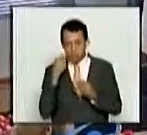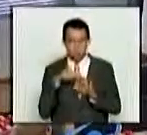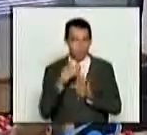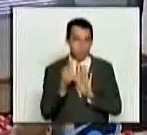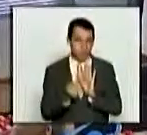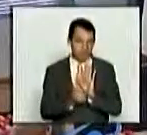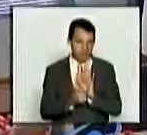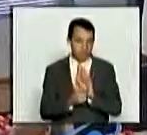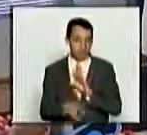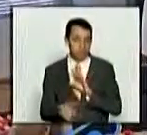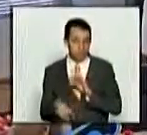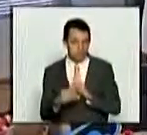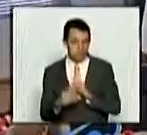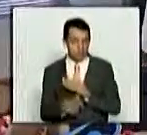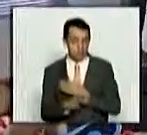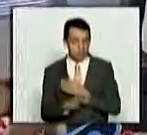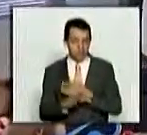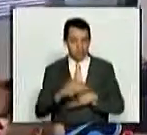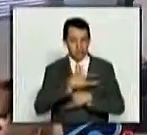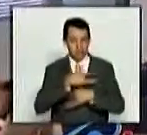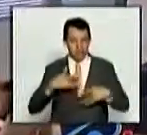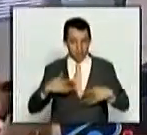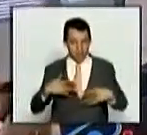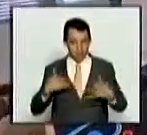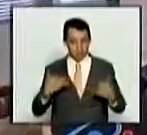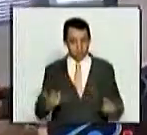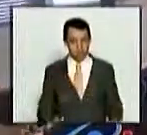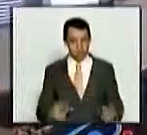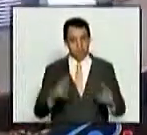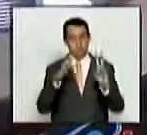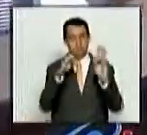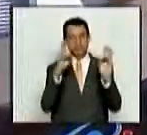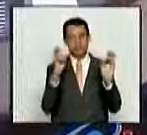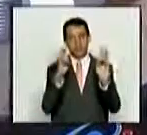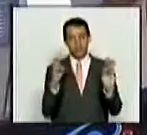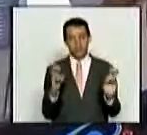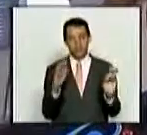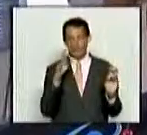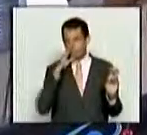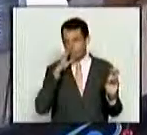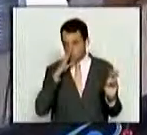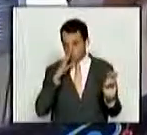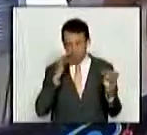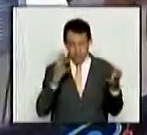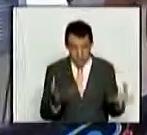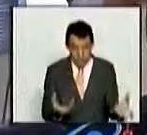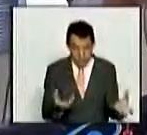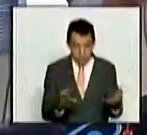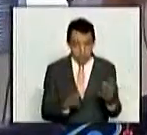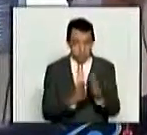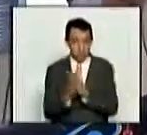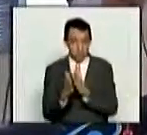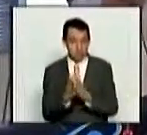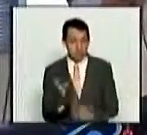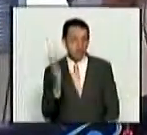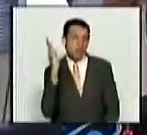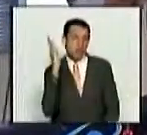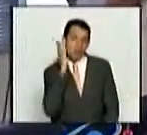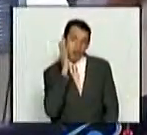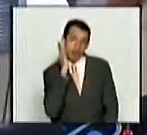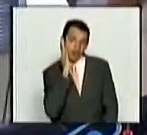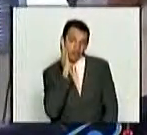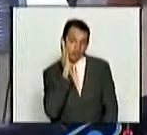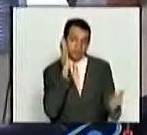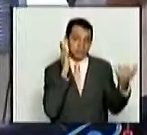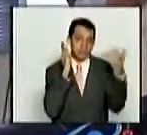uno entrar en un proceso terapéutico. Yo sé que este tema genera muchas inquietudes, quiero que tengan presente estos teléfonos de el Parque Médico a